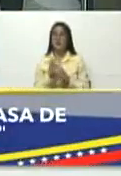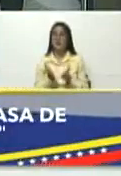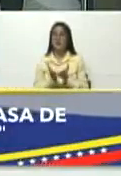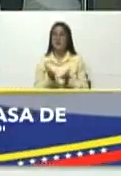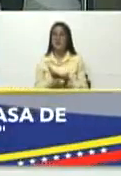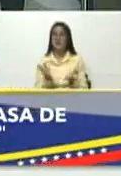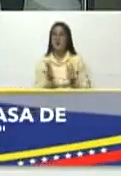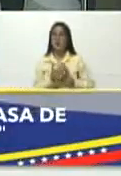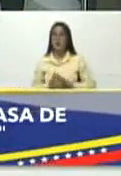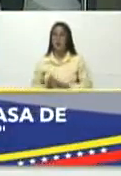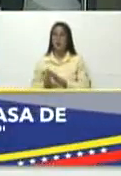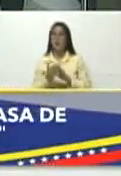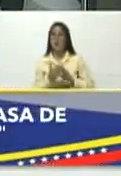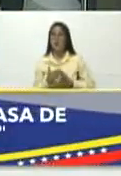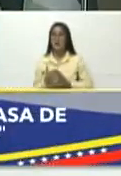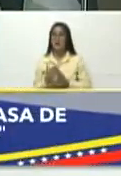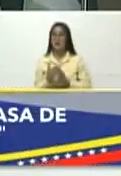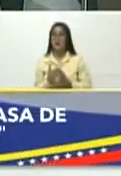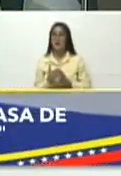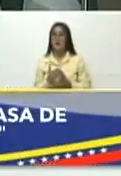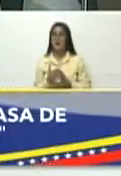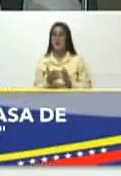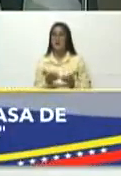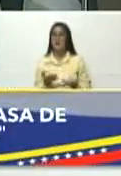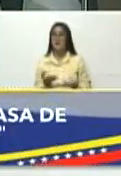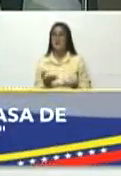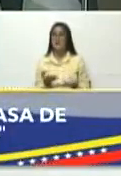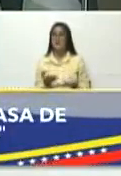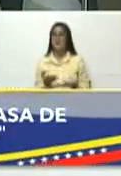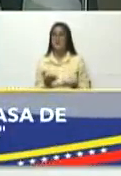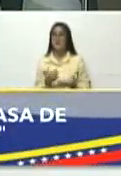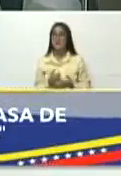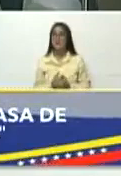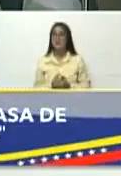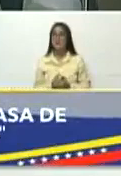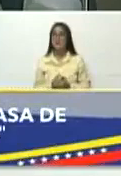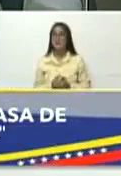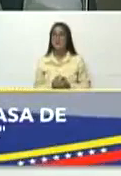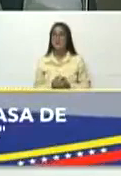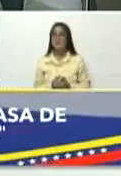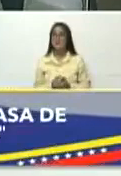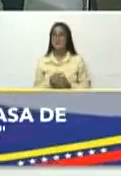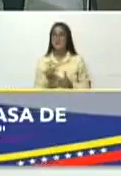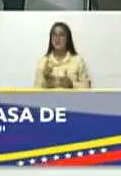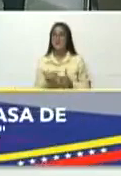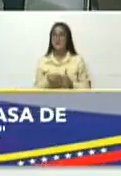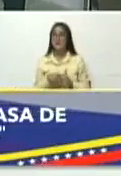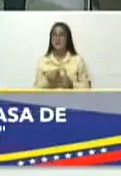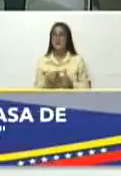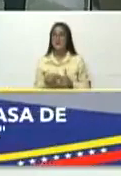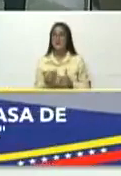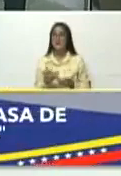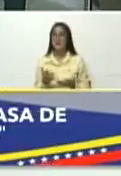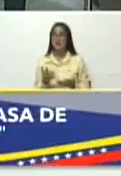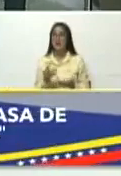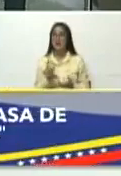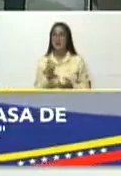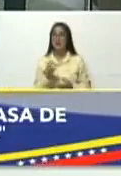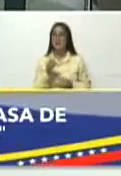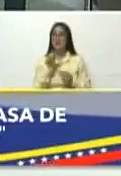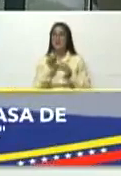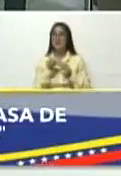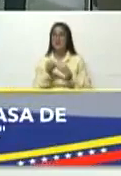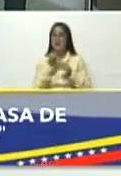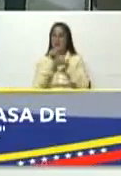la comunidad que no dan abasto a todo esto, ¿no? Entonces, que eso siga siendo una bendición,